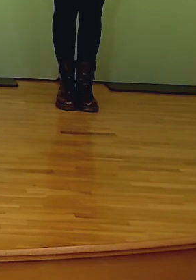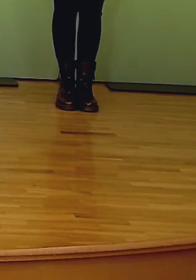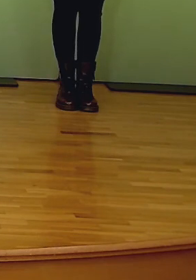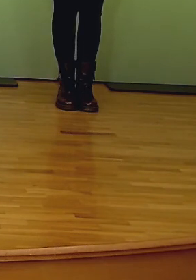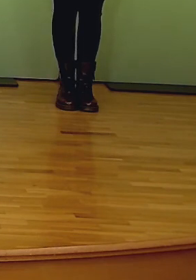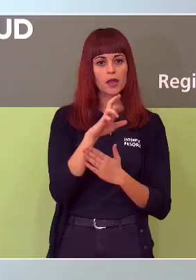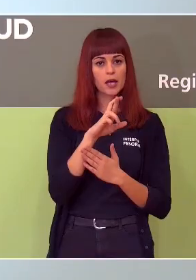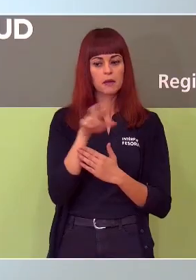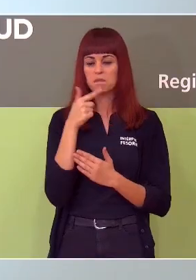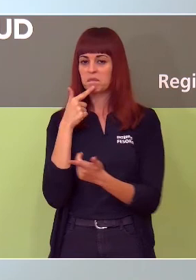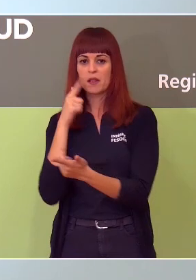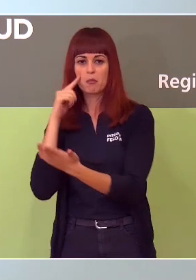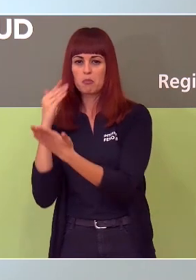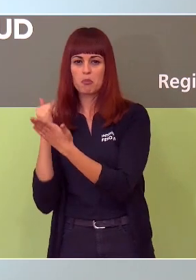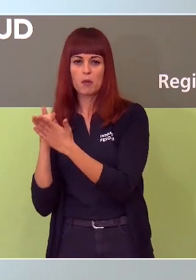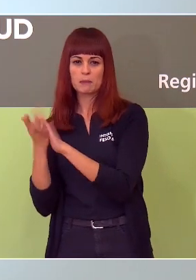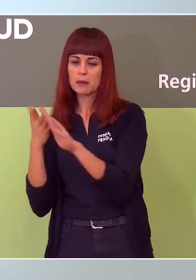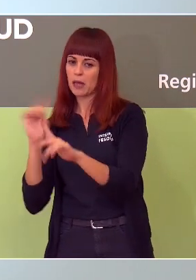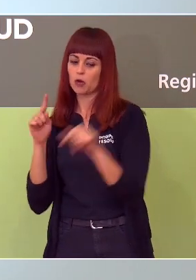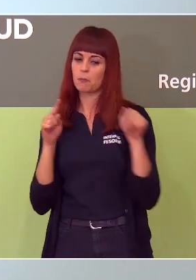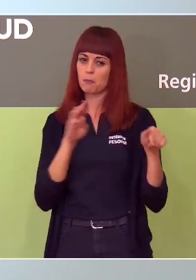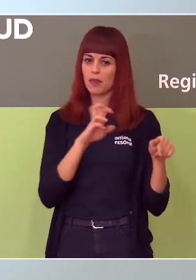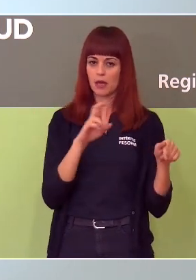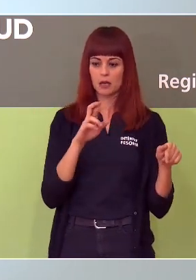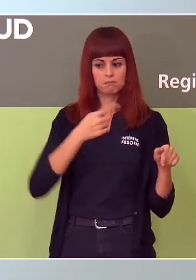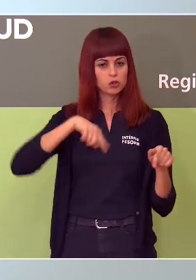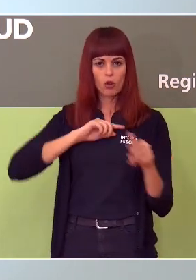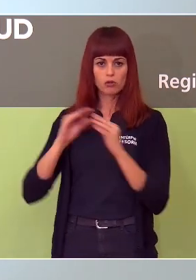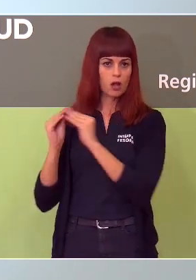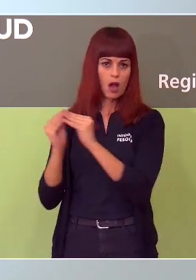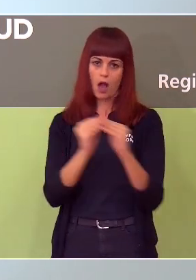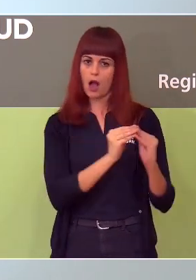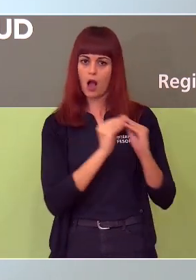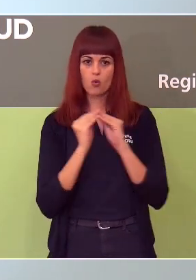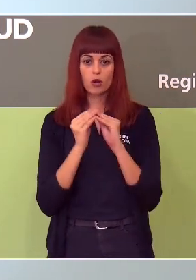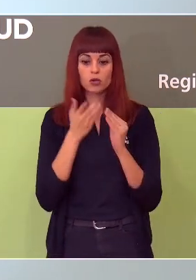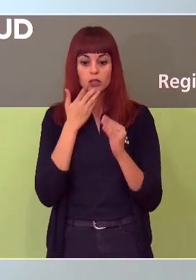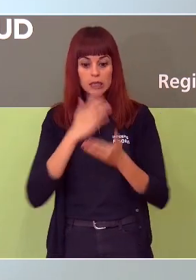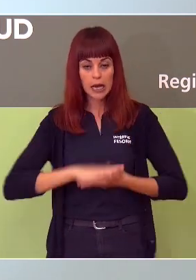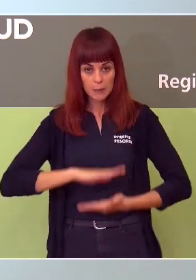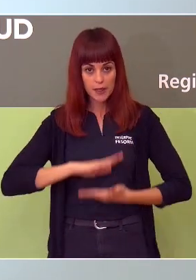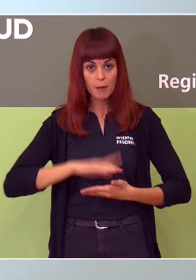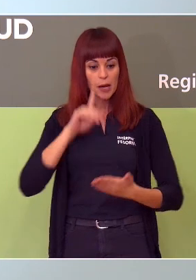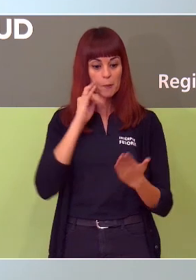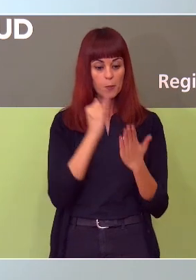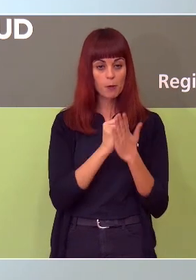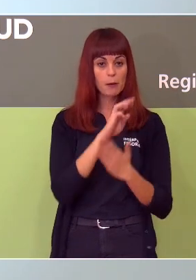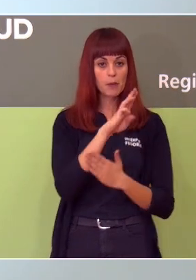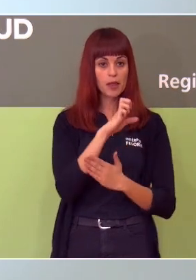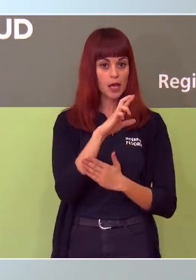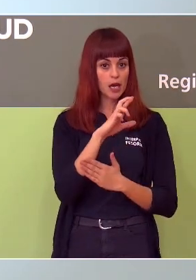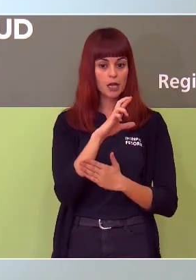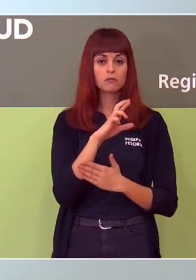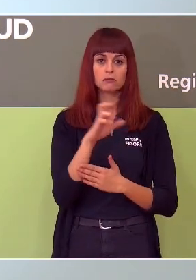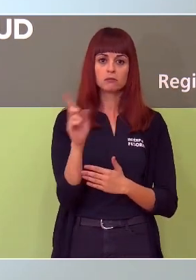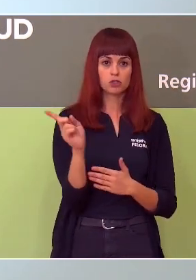test rápidos? Bueno, eso estamos todos de acuerdo. Yo creo que si tuviéramos más capacidad de hacer PCRs, pues sería bueno en todo el